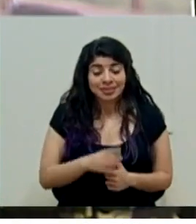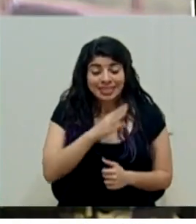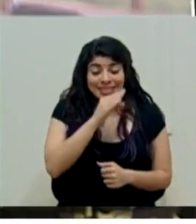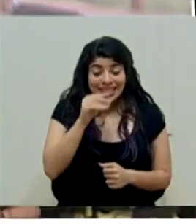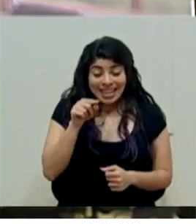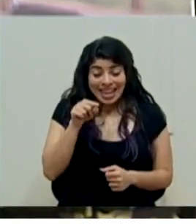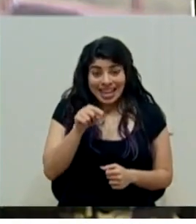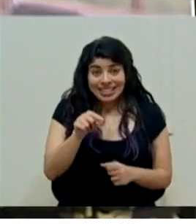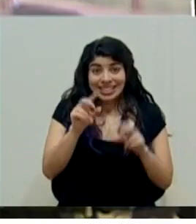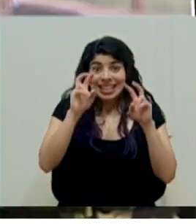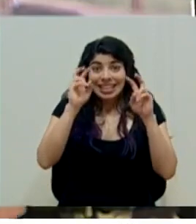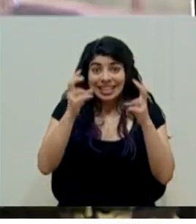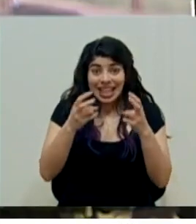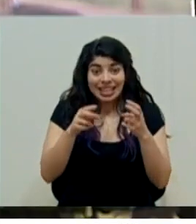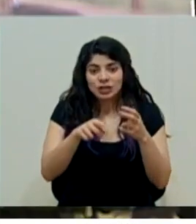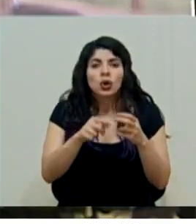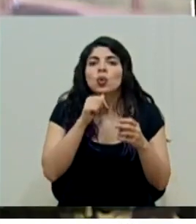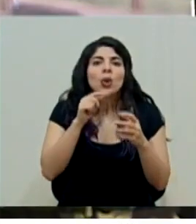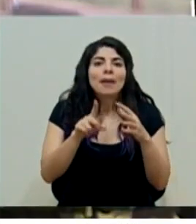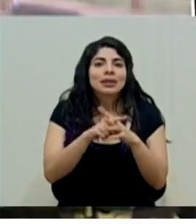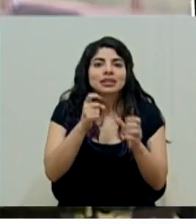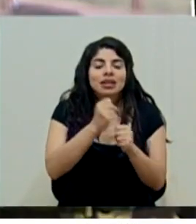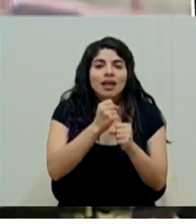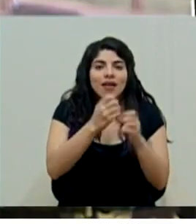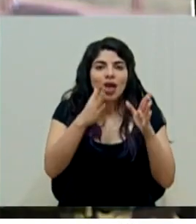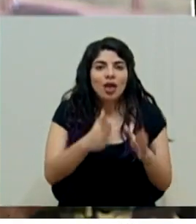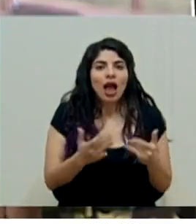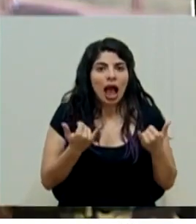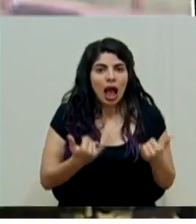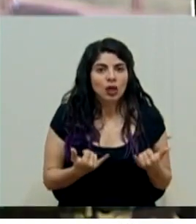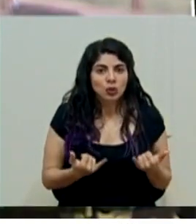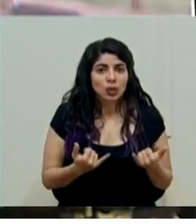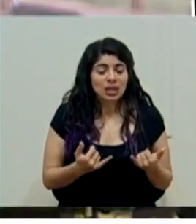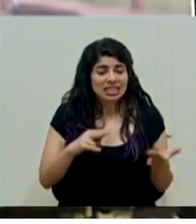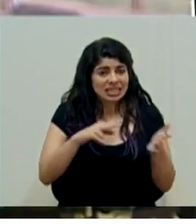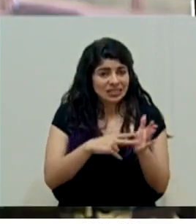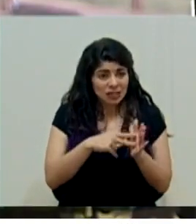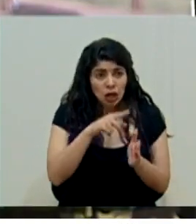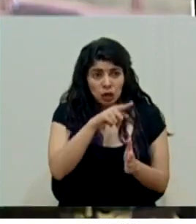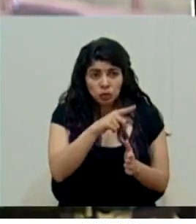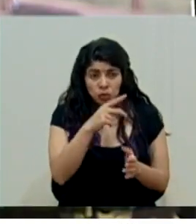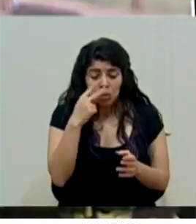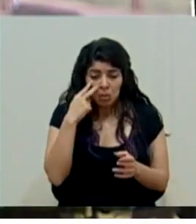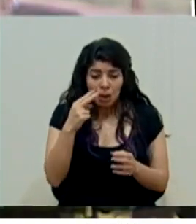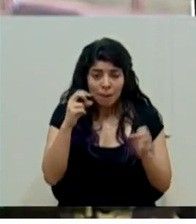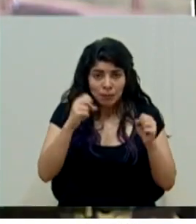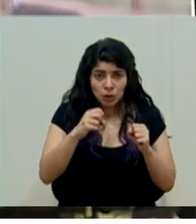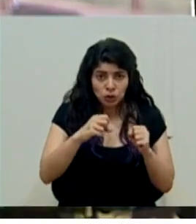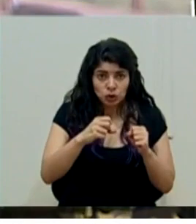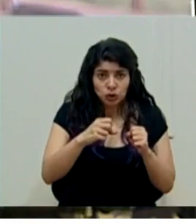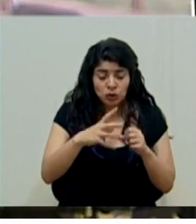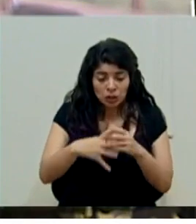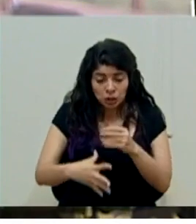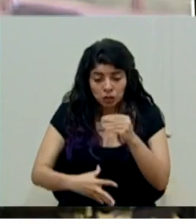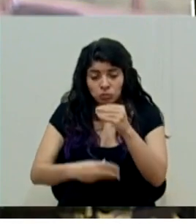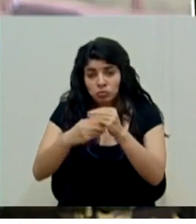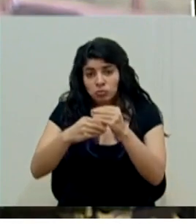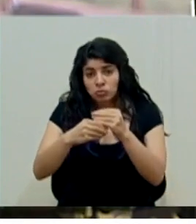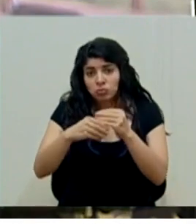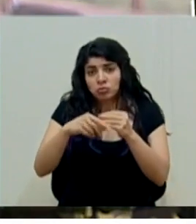este texto excluye a los actuales funcionarios públicos. ¿Usted estaría valorando la posibilidad de incluir en esta